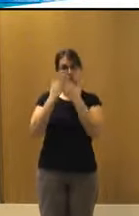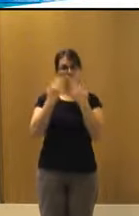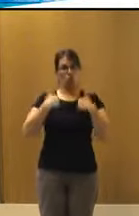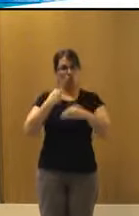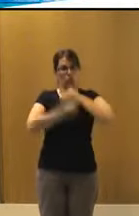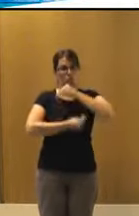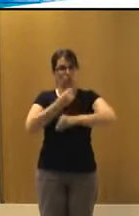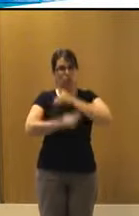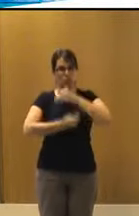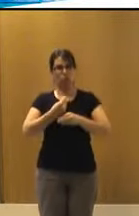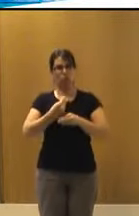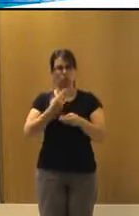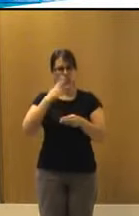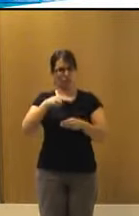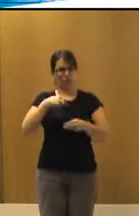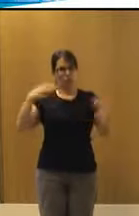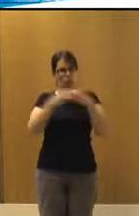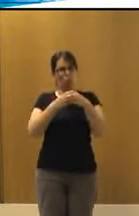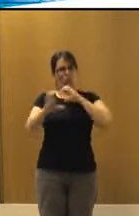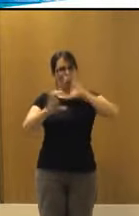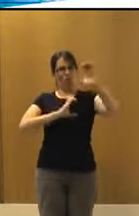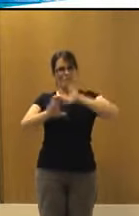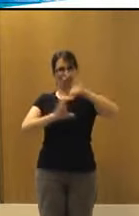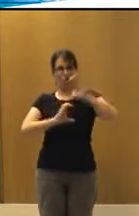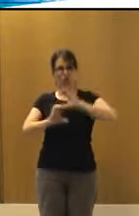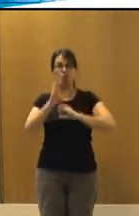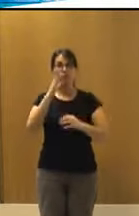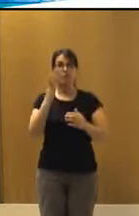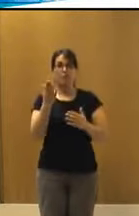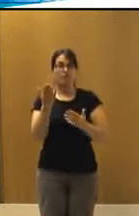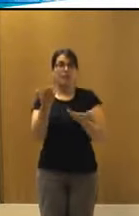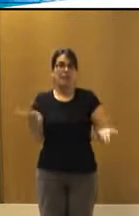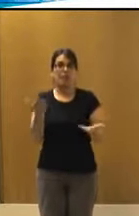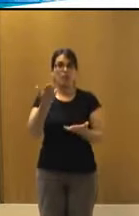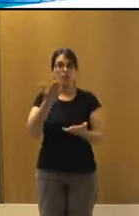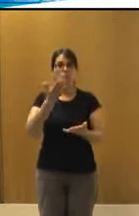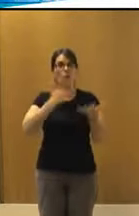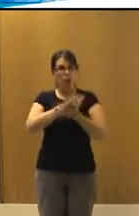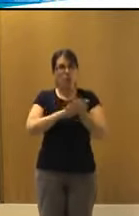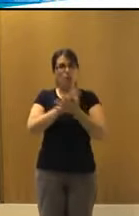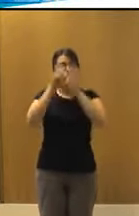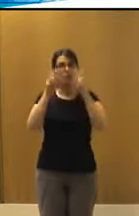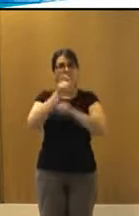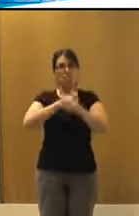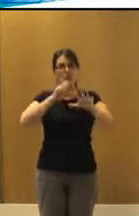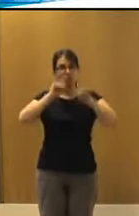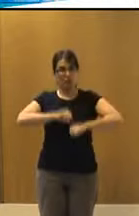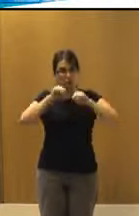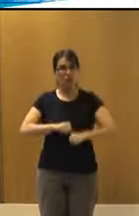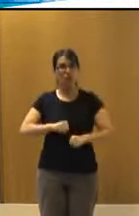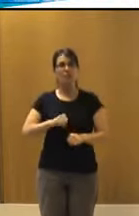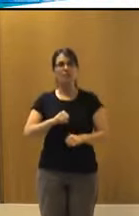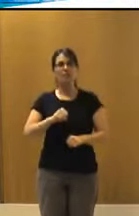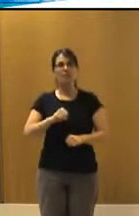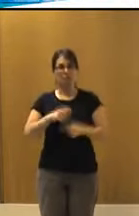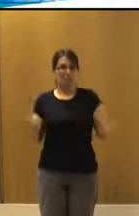Hay un estudio que hemos hecho como grupo de comunicación porque claro, cuando hablamos del tema de los mayores o